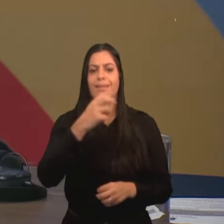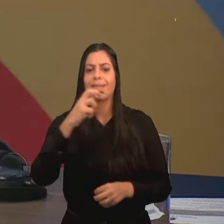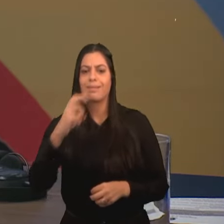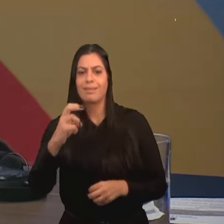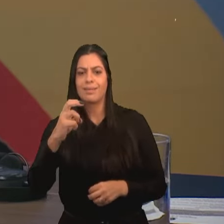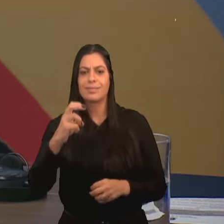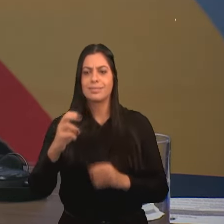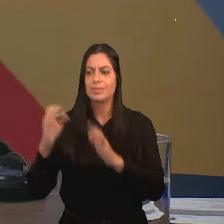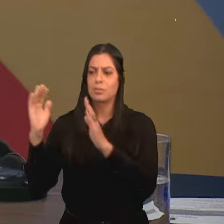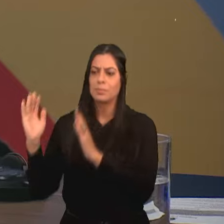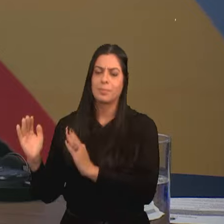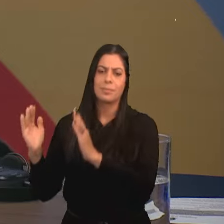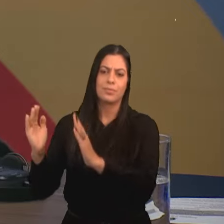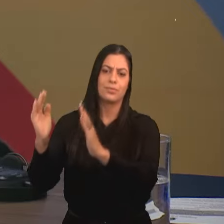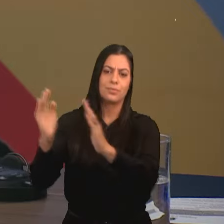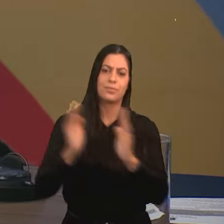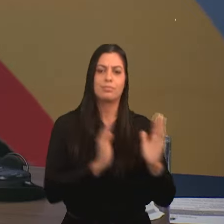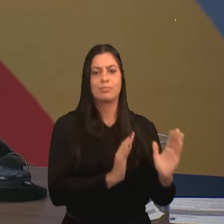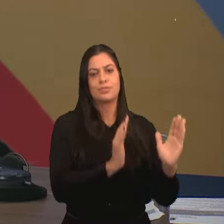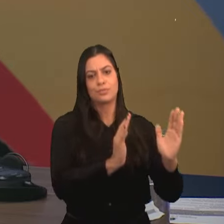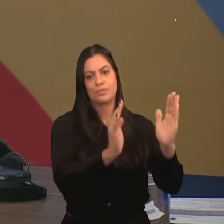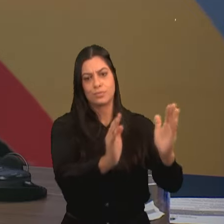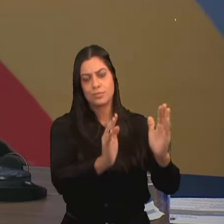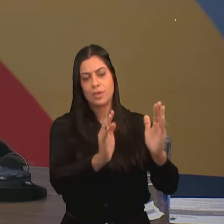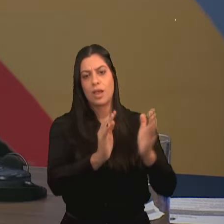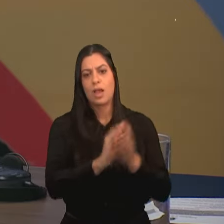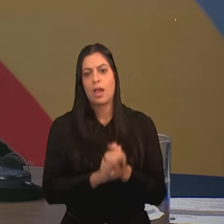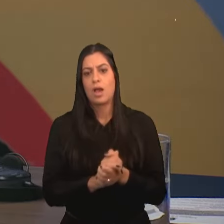menos 15 ministerios con áreas específicas